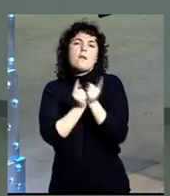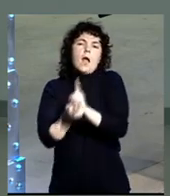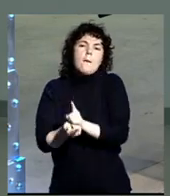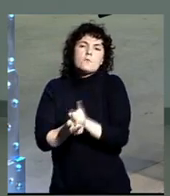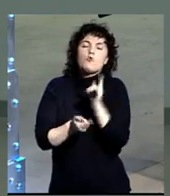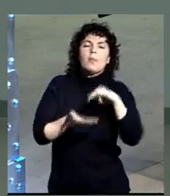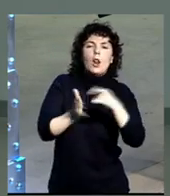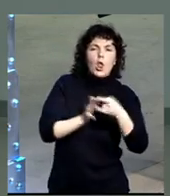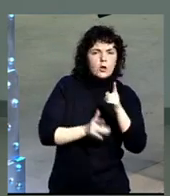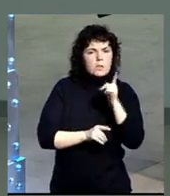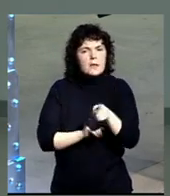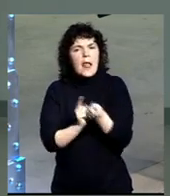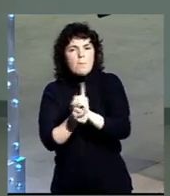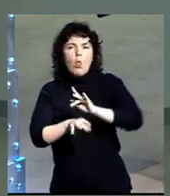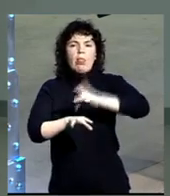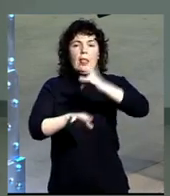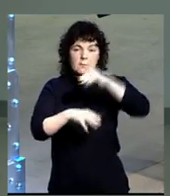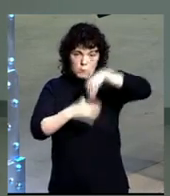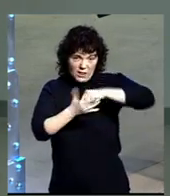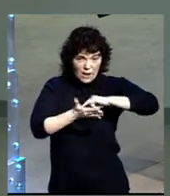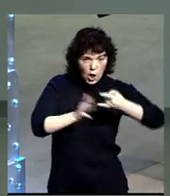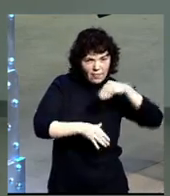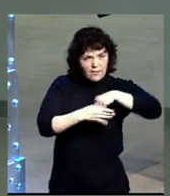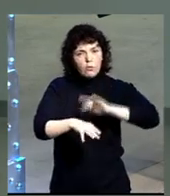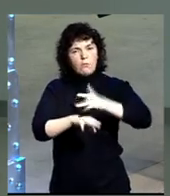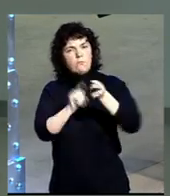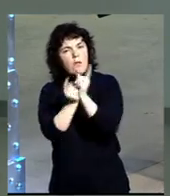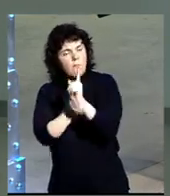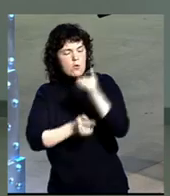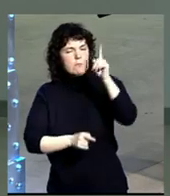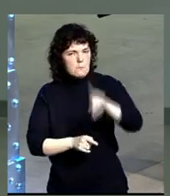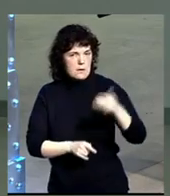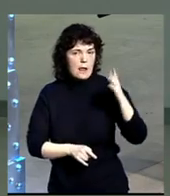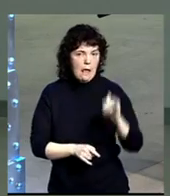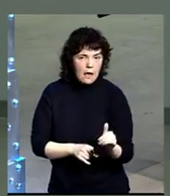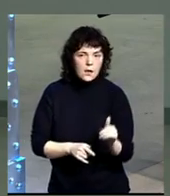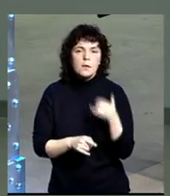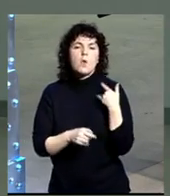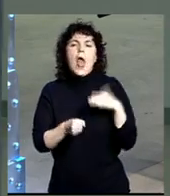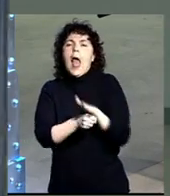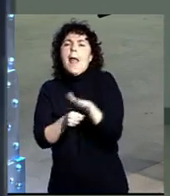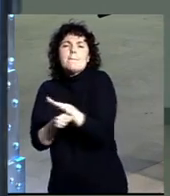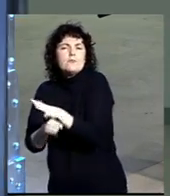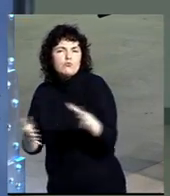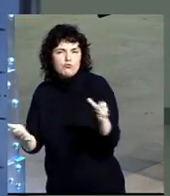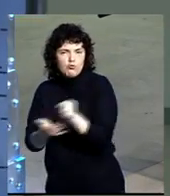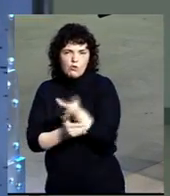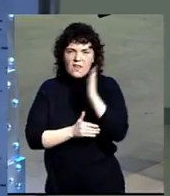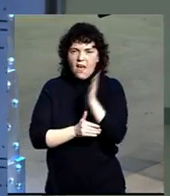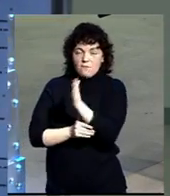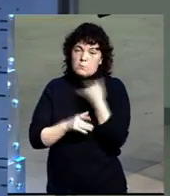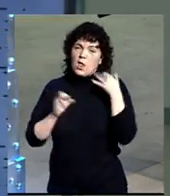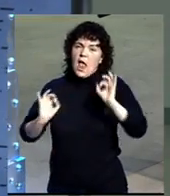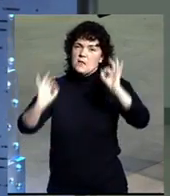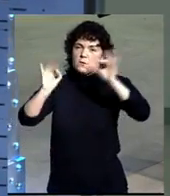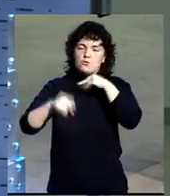no solo tecnológicos, sino digitales dentro de la tecnología, ¿no? Cambios que afectan a todos los ámbitos, pero en especial, y por eso el nombre